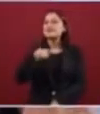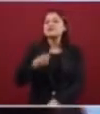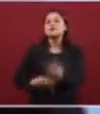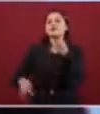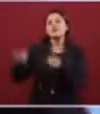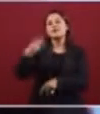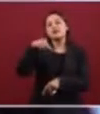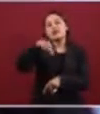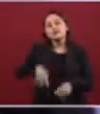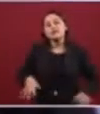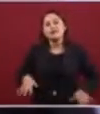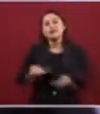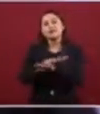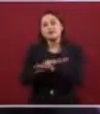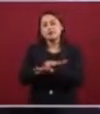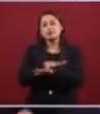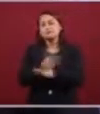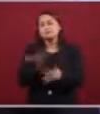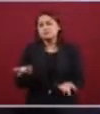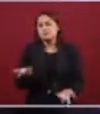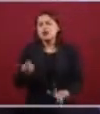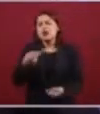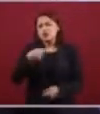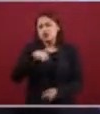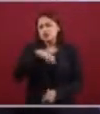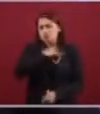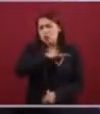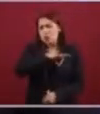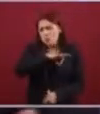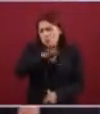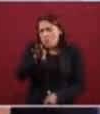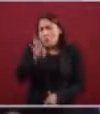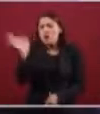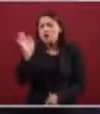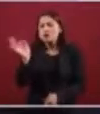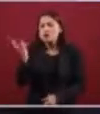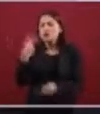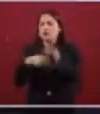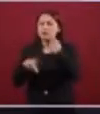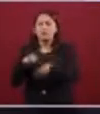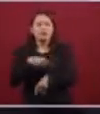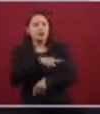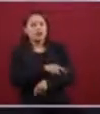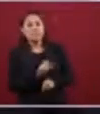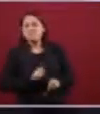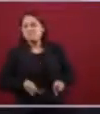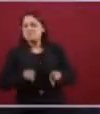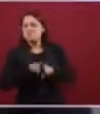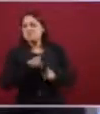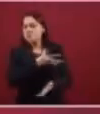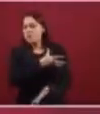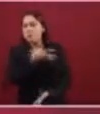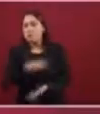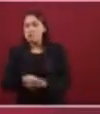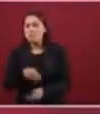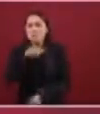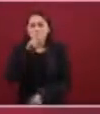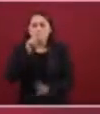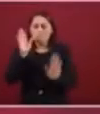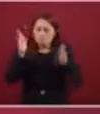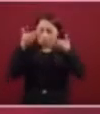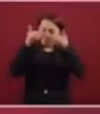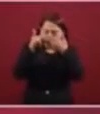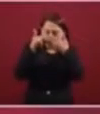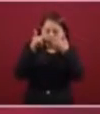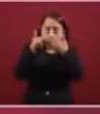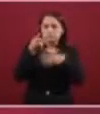nadar de muertito, como lo hicieron en otras administraciones, y hacer como que no pasaba nada, ¿no? Pero nosotros llegamos a hacer un